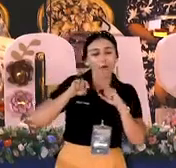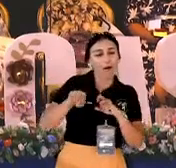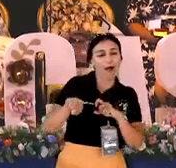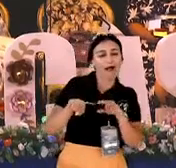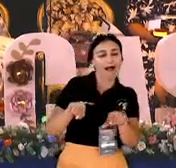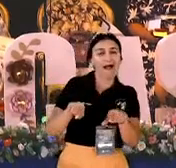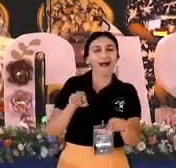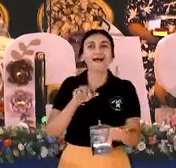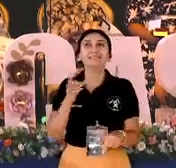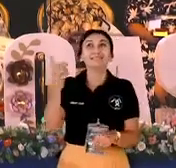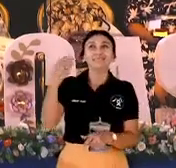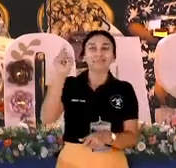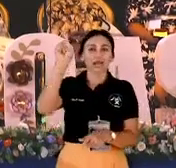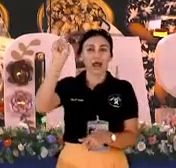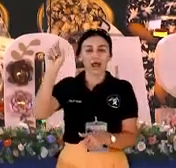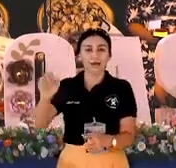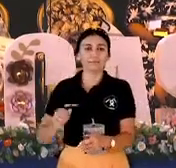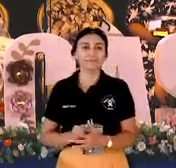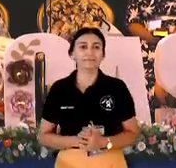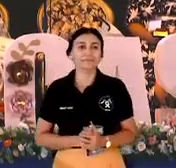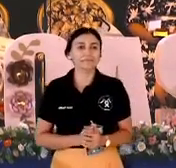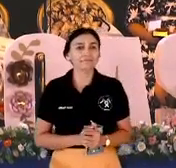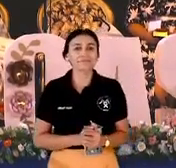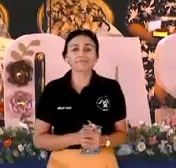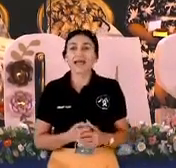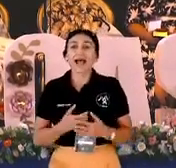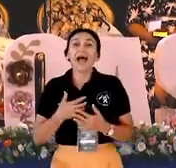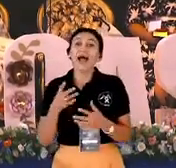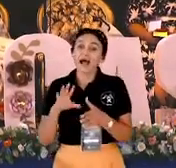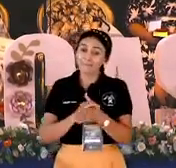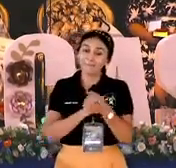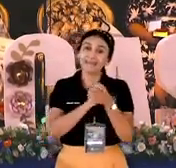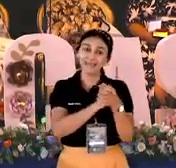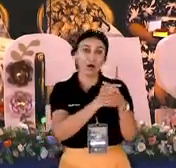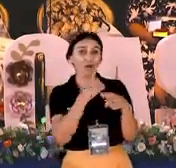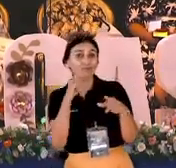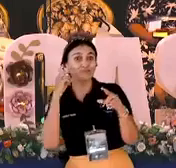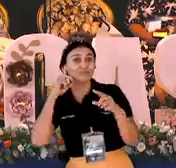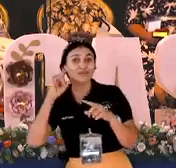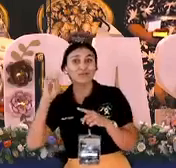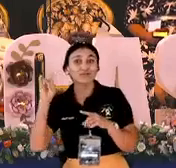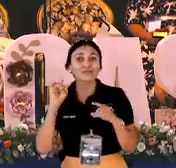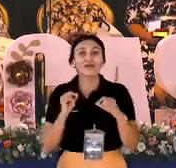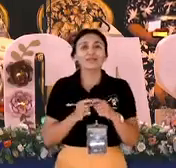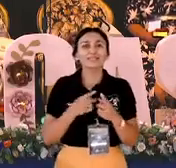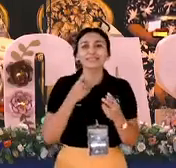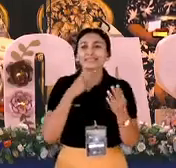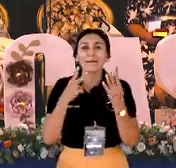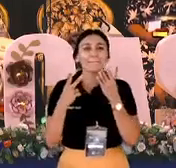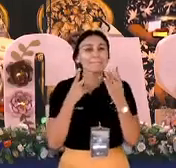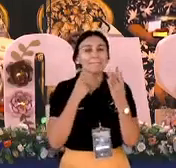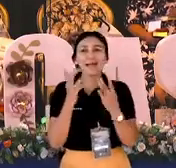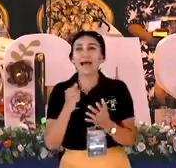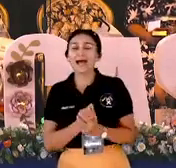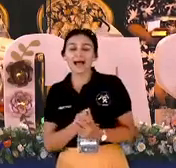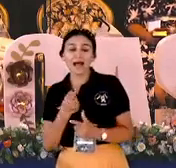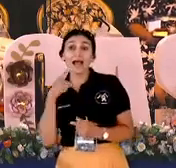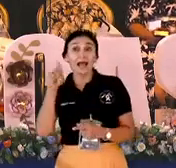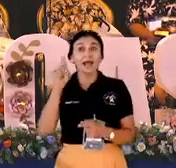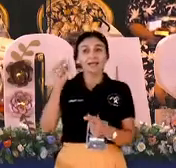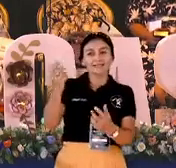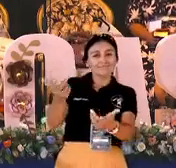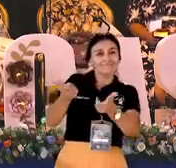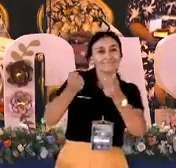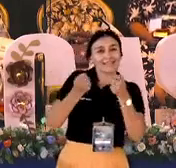en promesas de este mundo traicionero. Amigo que nos escucha con estos versos llaneros, Cristo es quien te está llamando